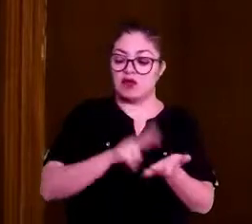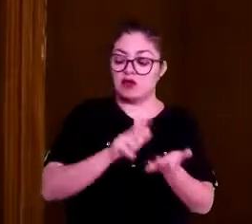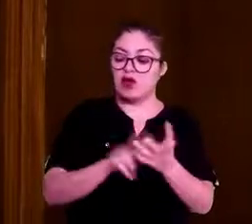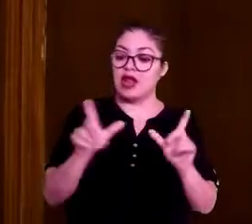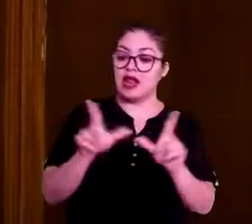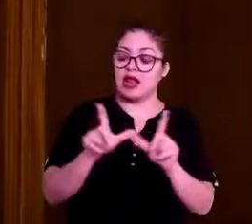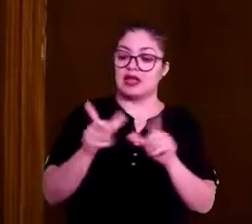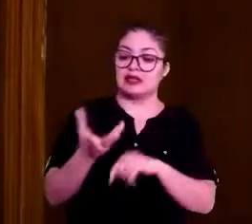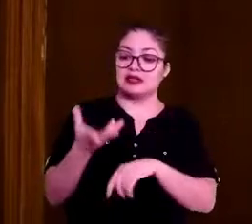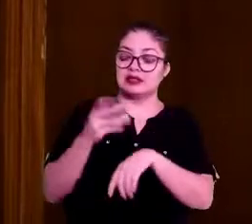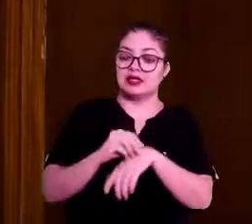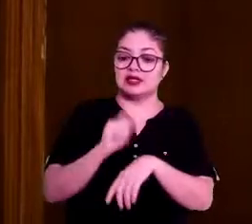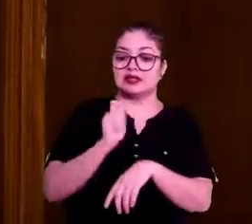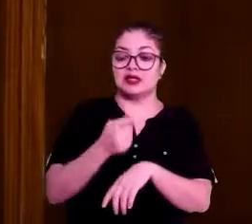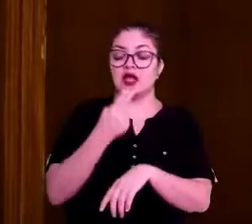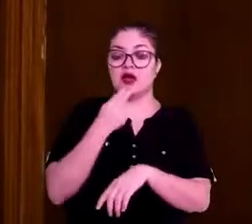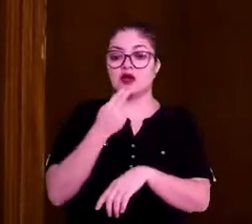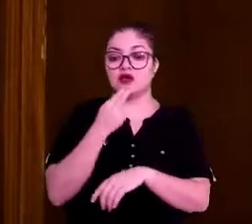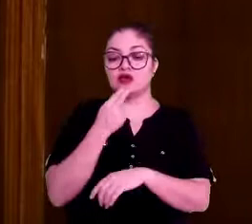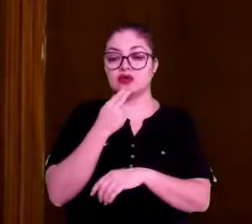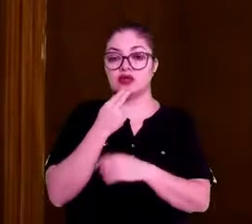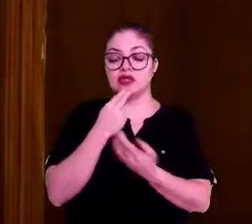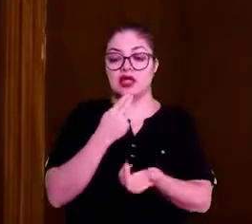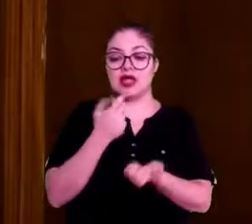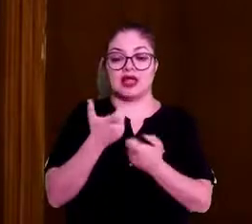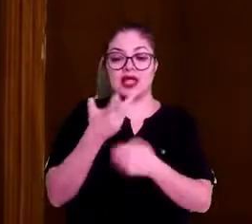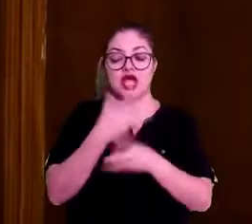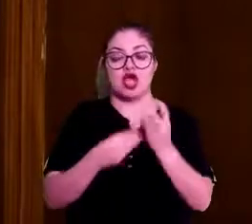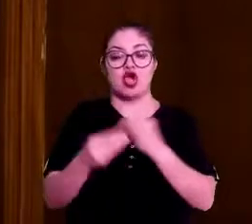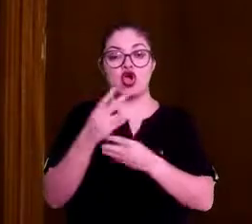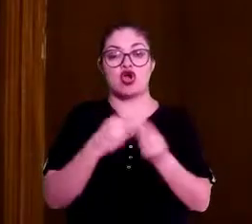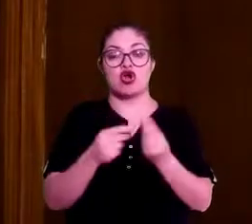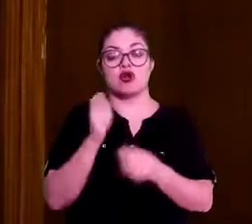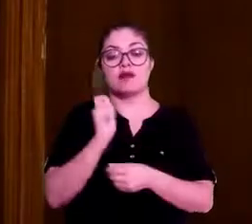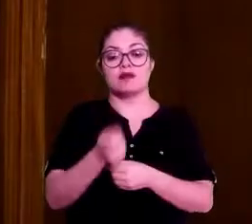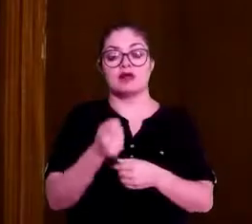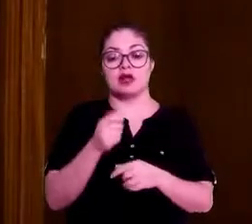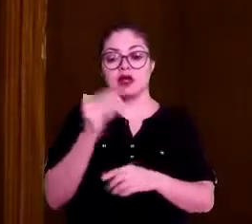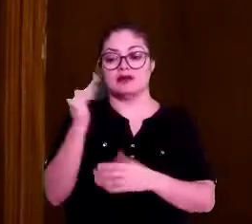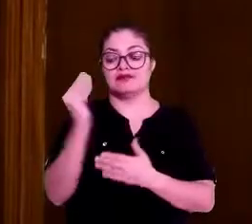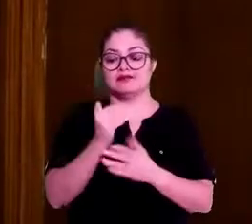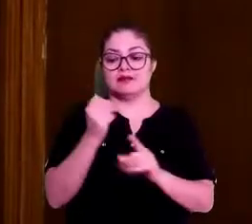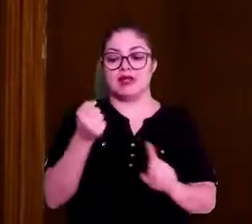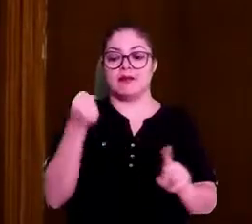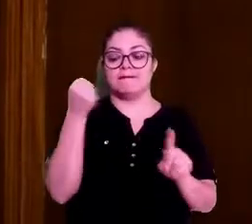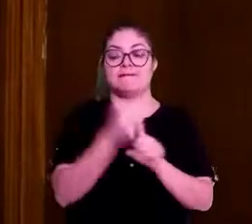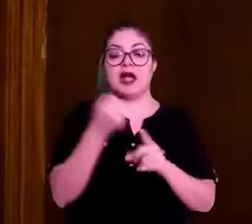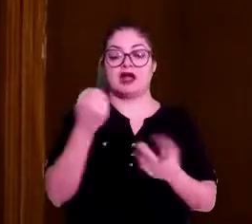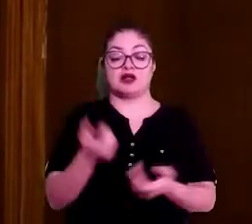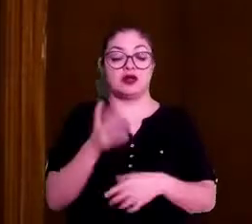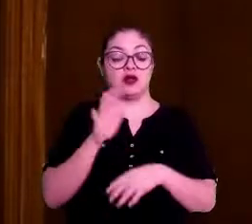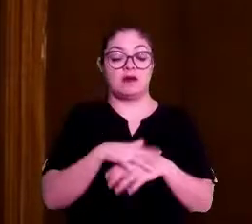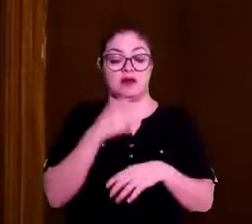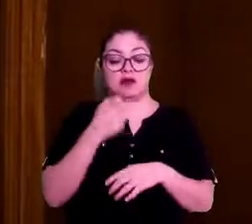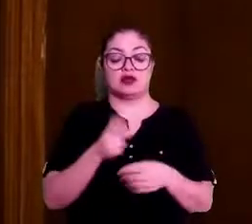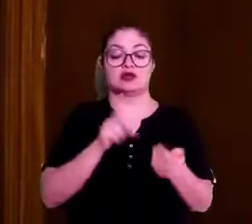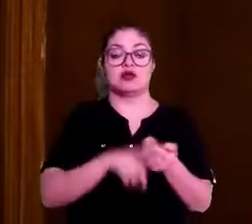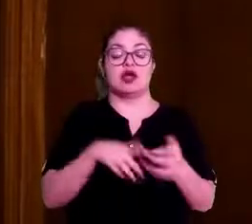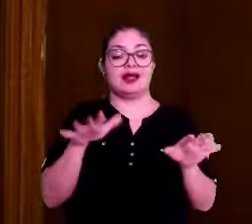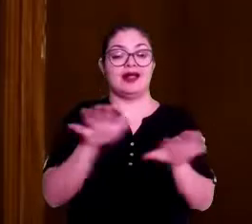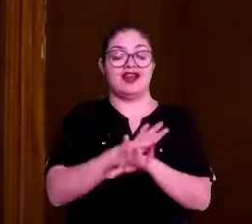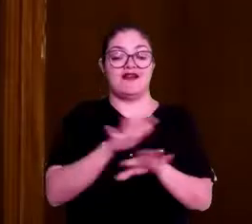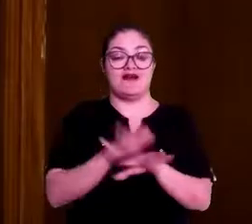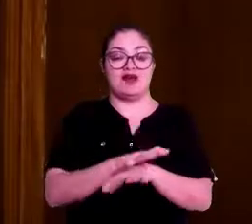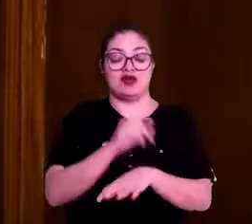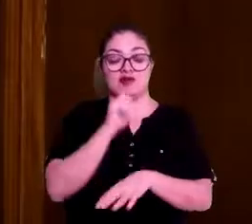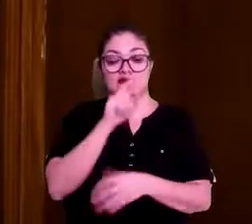funcionamiento de las unidades económicas de bajo impacto. En este sentido, la reforma en mención